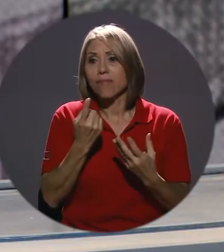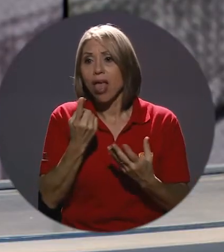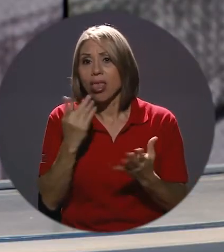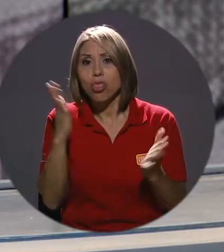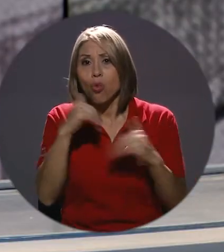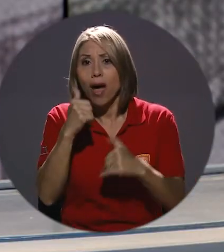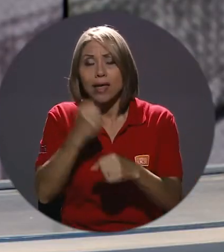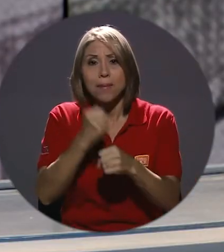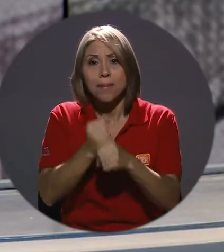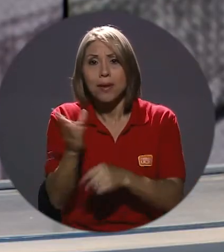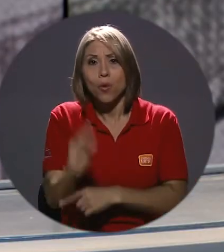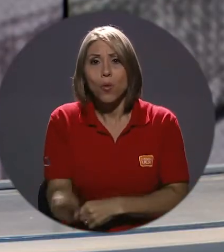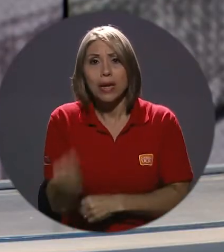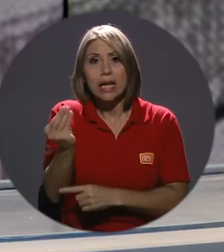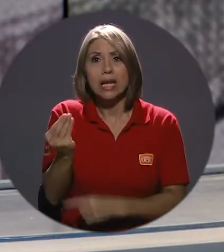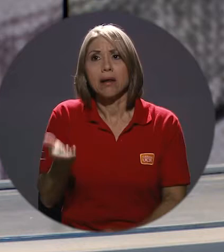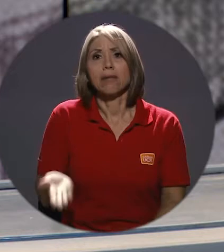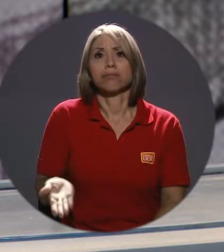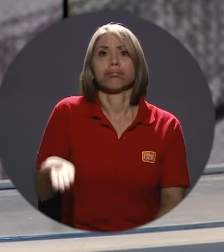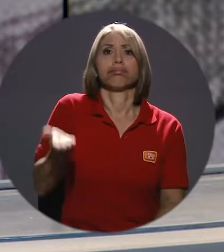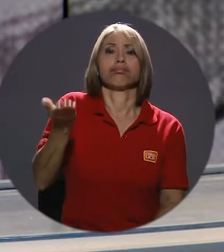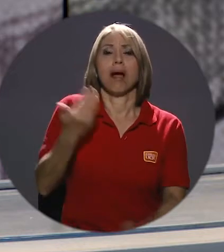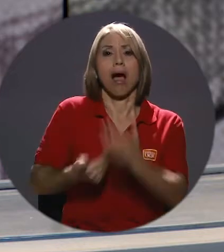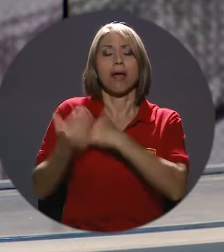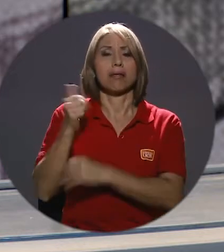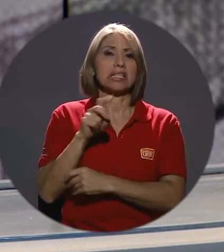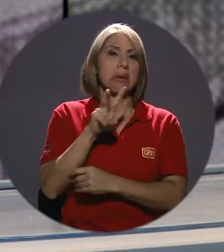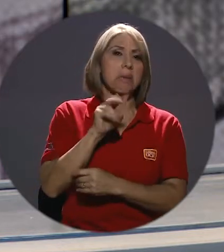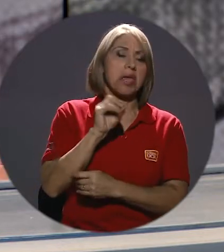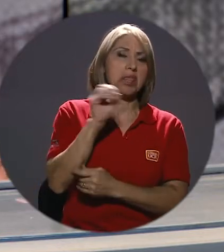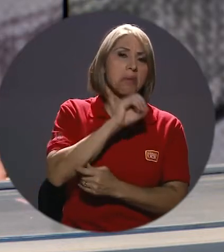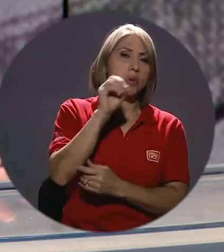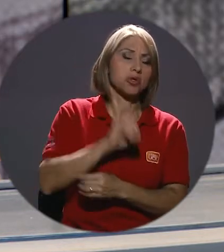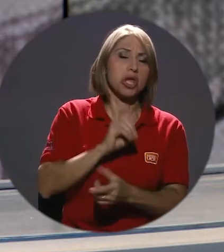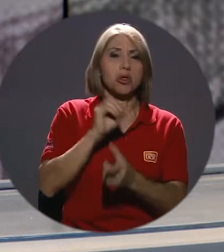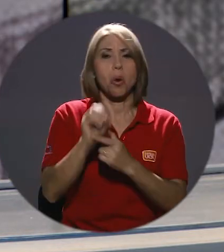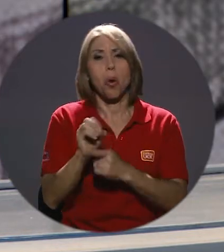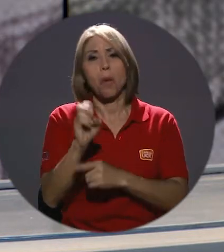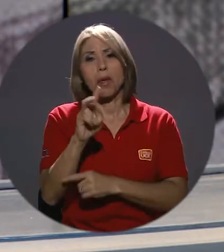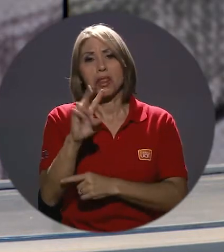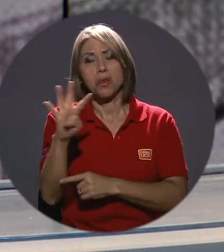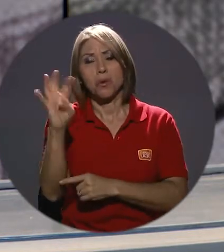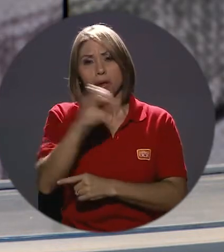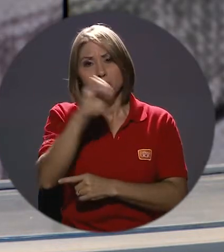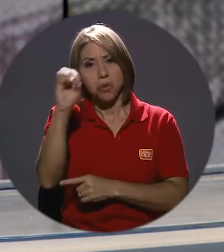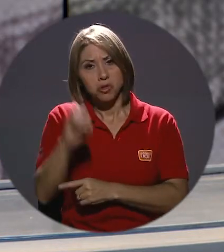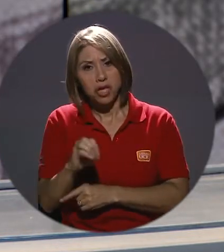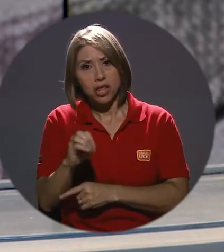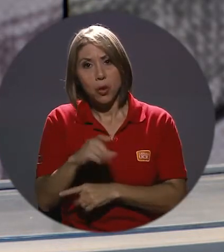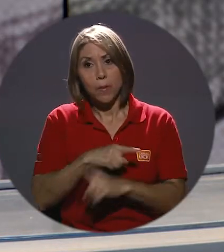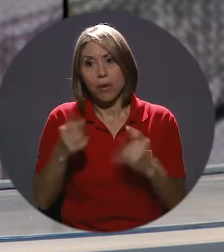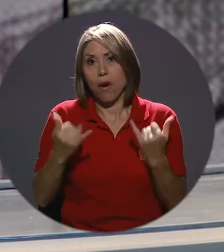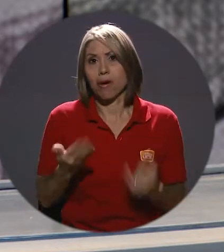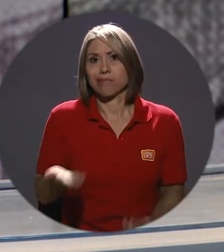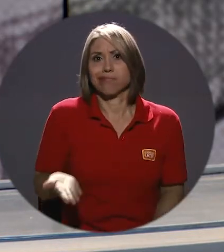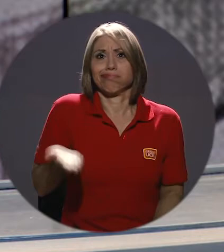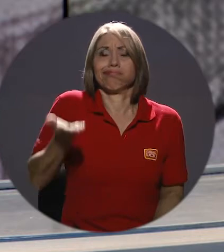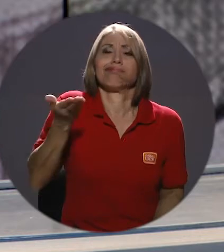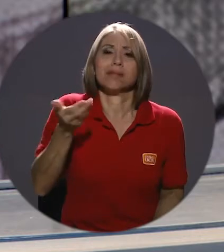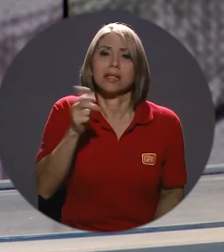que pasó, por lo general rondaba el 24%, ¿verdad? 24%, por ahí andaba, y en este momento está en